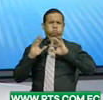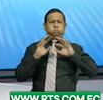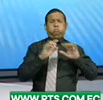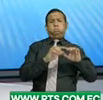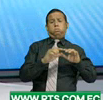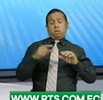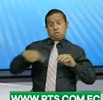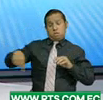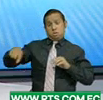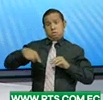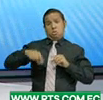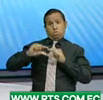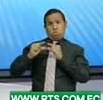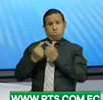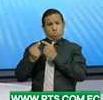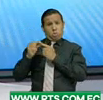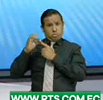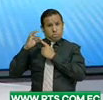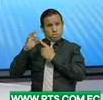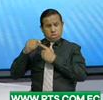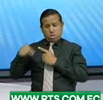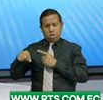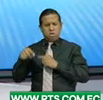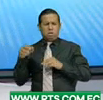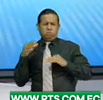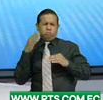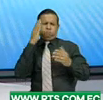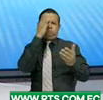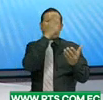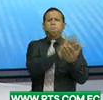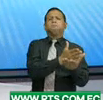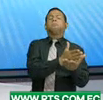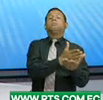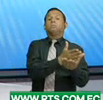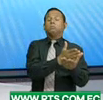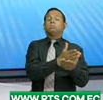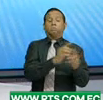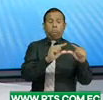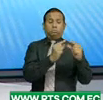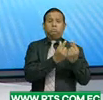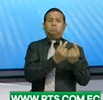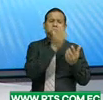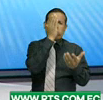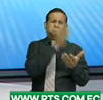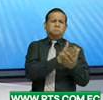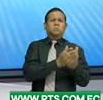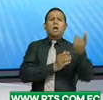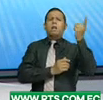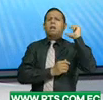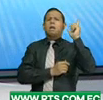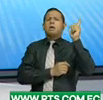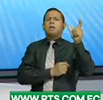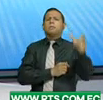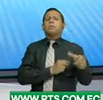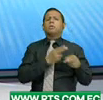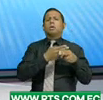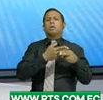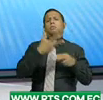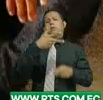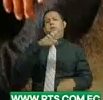de la CIPROVAC de la Policía Nacional, permitió la desarticulación de esta organización delictiva liderada por alias Cheche.